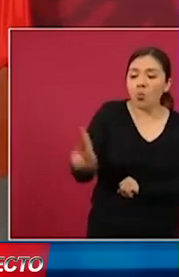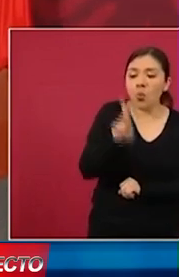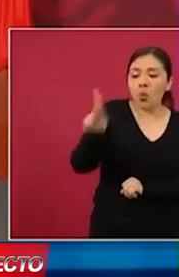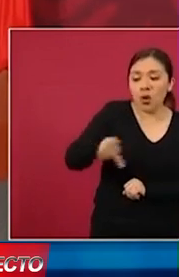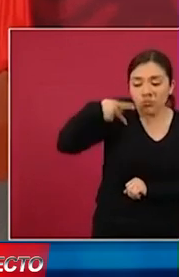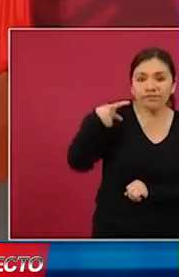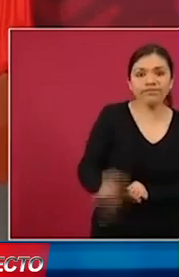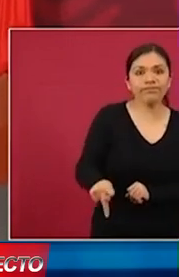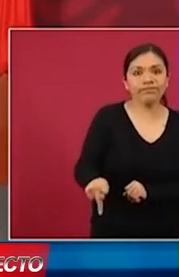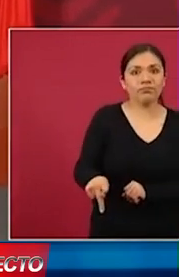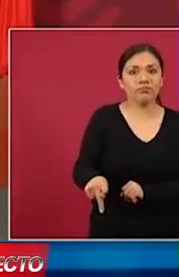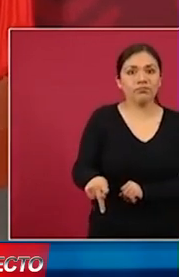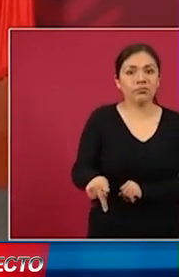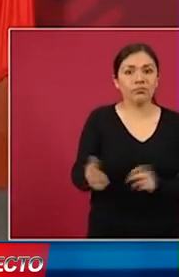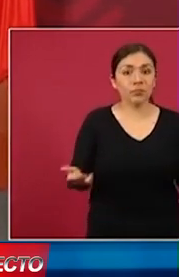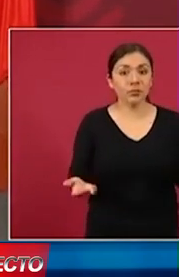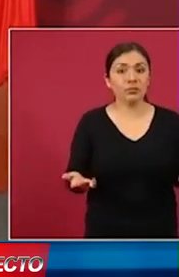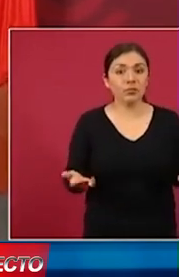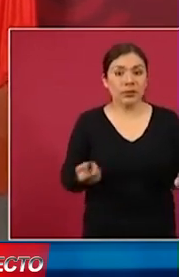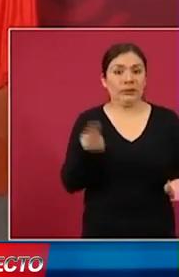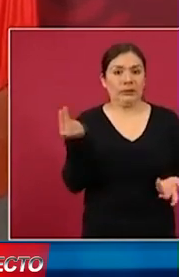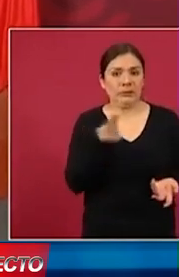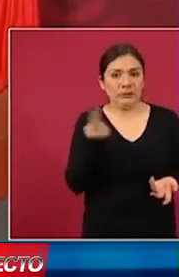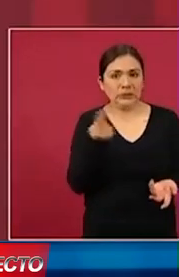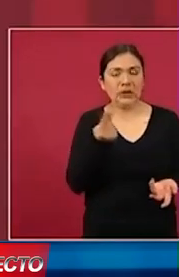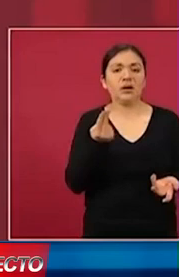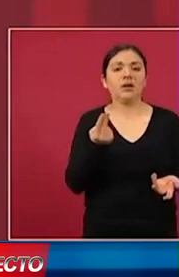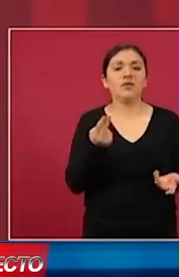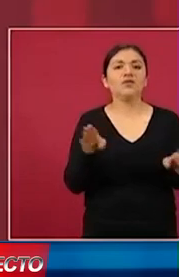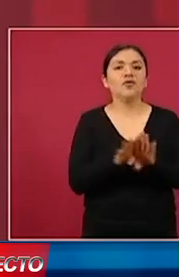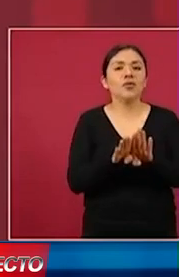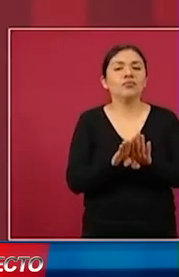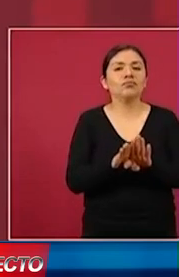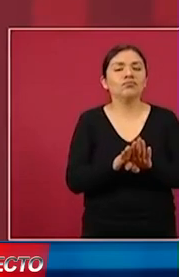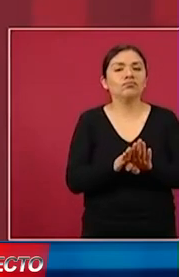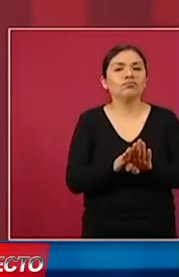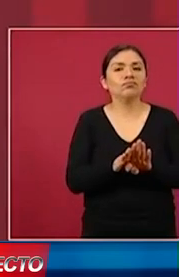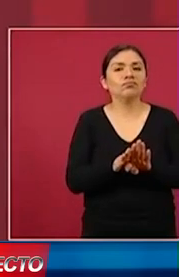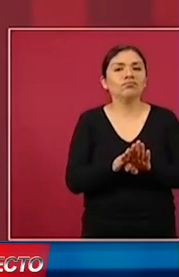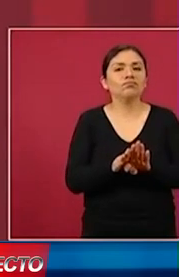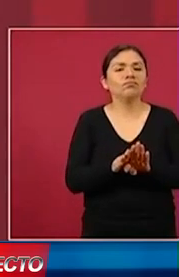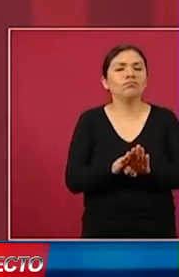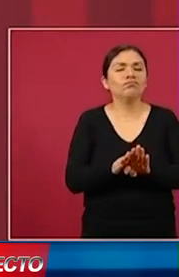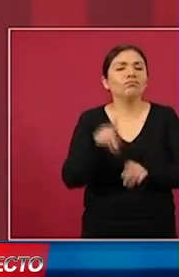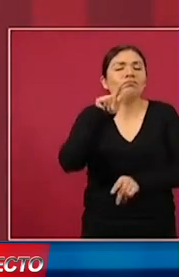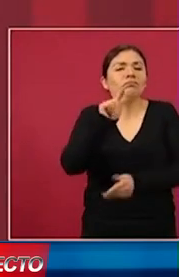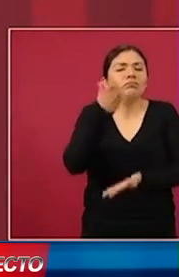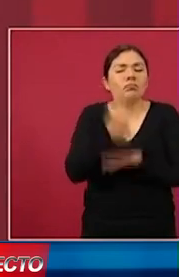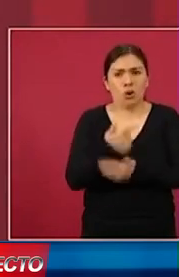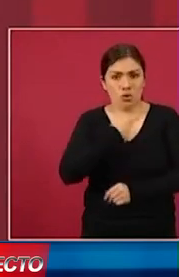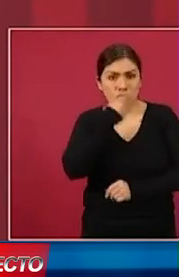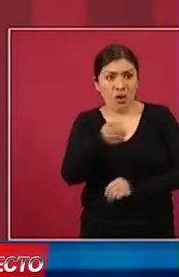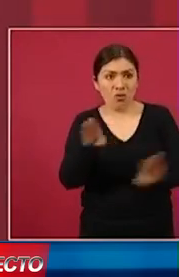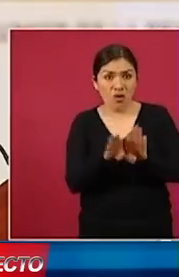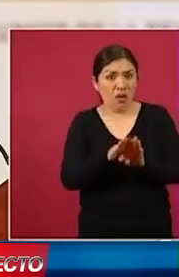el sueño de Joaquín Molina junto con la Organización Panamericana de la Salud para el Brasil? Algo que no está descartado porque Lula ya